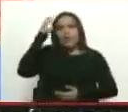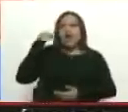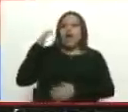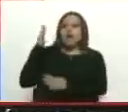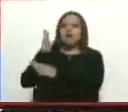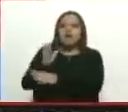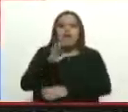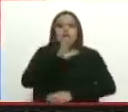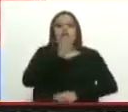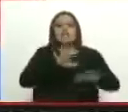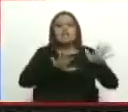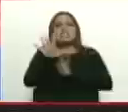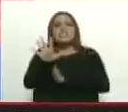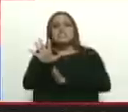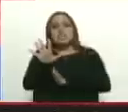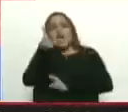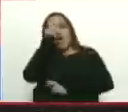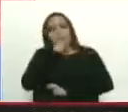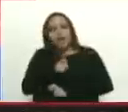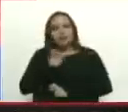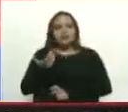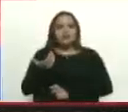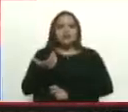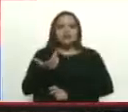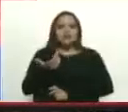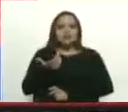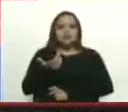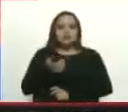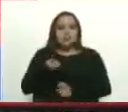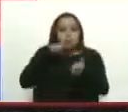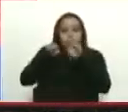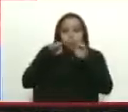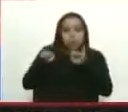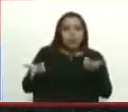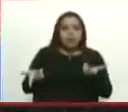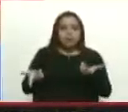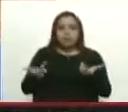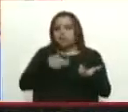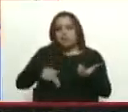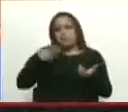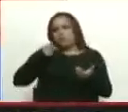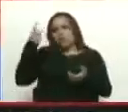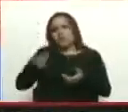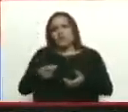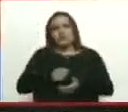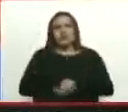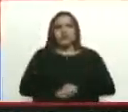años por la Contraloría. Eso no tenemos nosotros nada que ver allí, pues. Verán ellos. Pero la pusieron en la